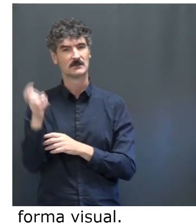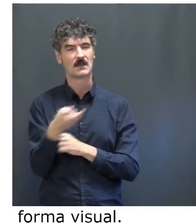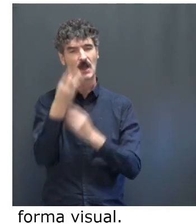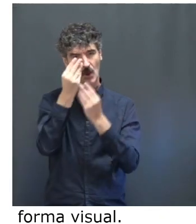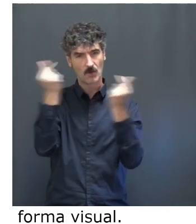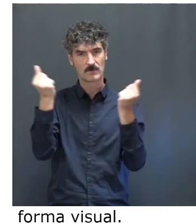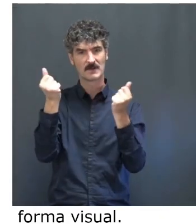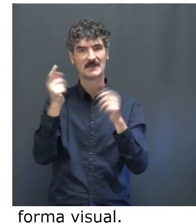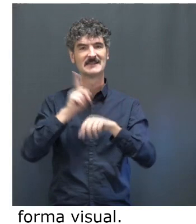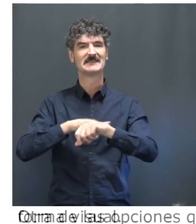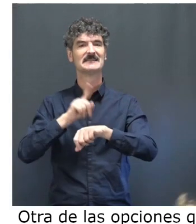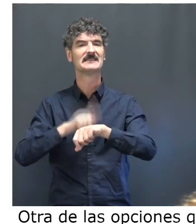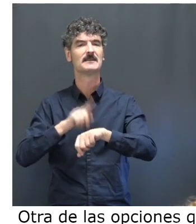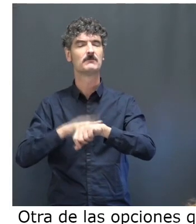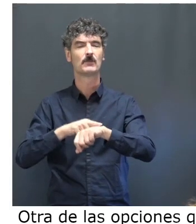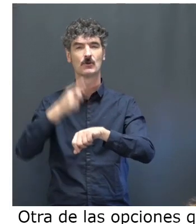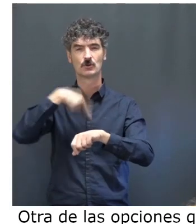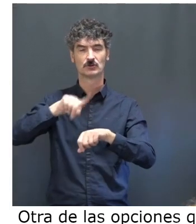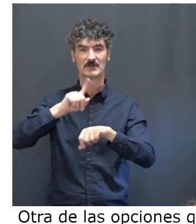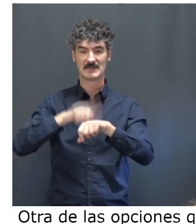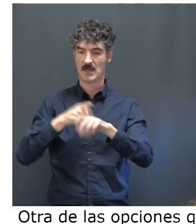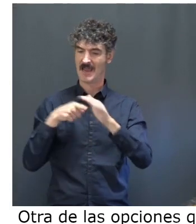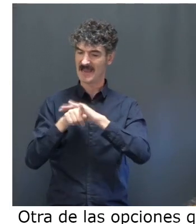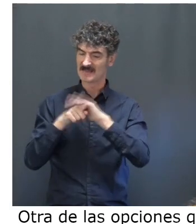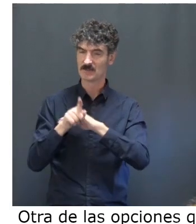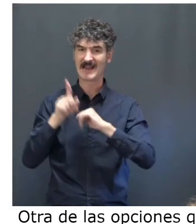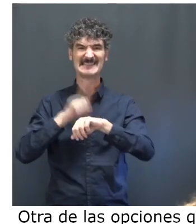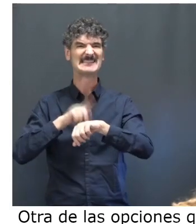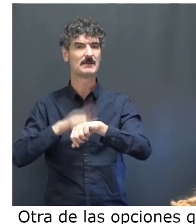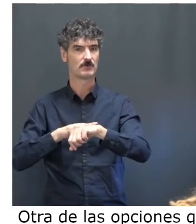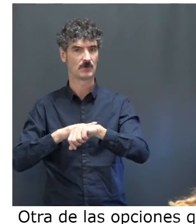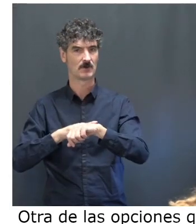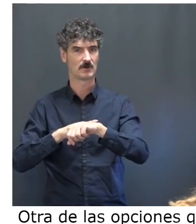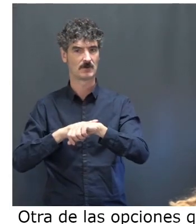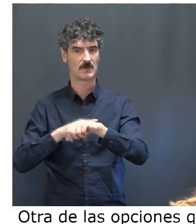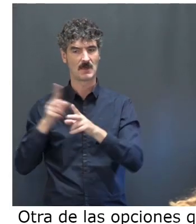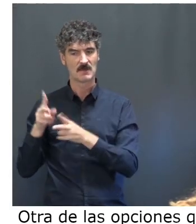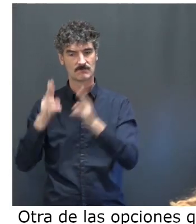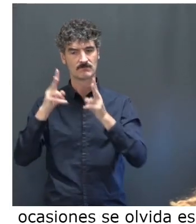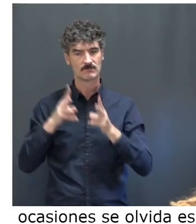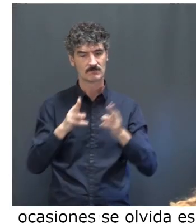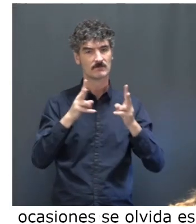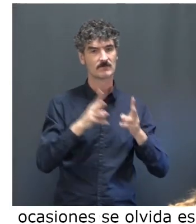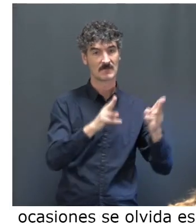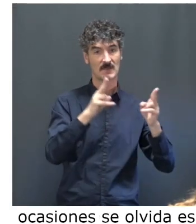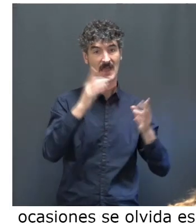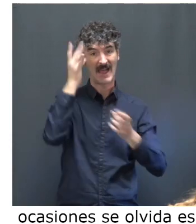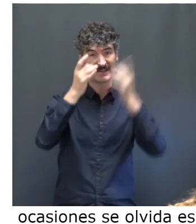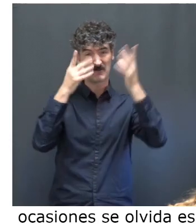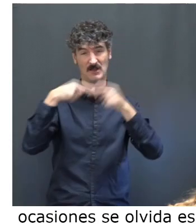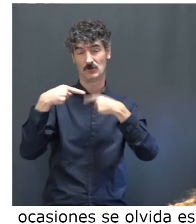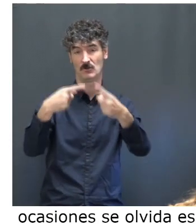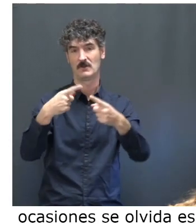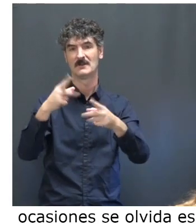olvida, es el tiempo. Tenemos que hacer el tiempo visible, gestionar estos tiempos y secuenciar las actividades del día a día, ¿no?, dentro del